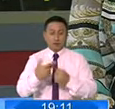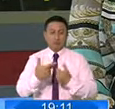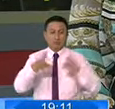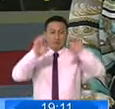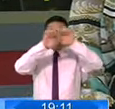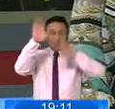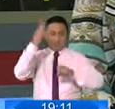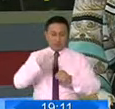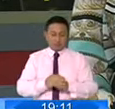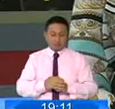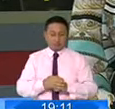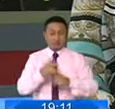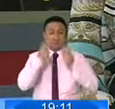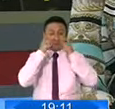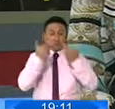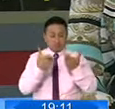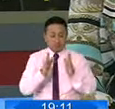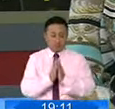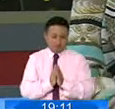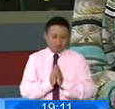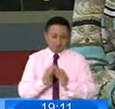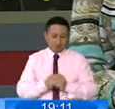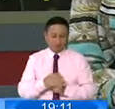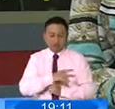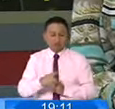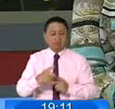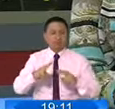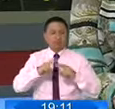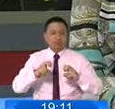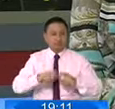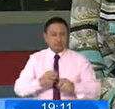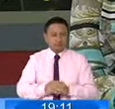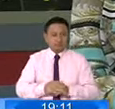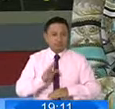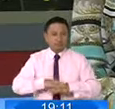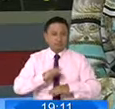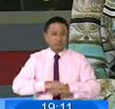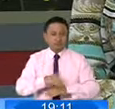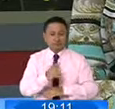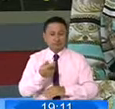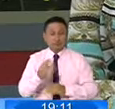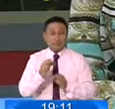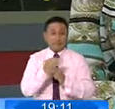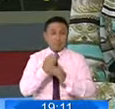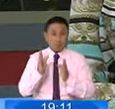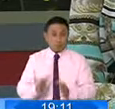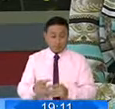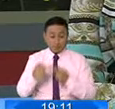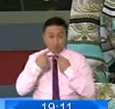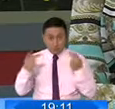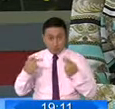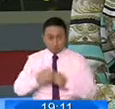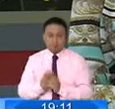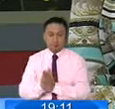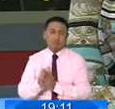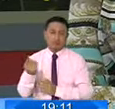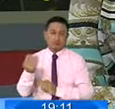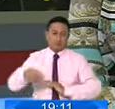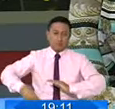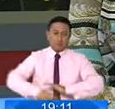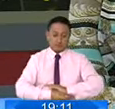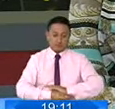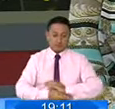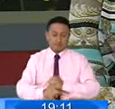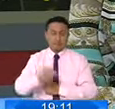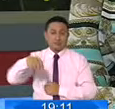fueron solicitadas por la Fiscalía General del Estado, donde se investiga el posible delito de concusión. La diligencia judicial se realizaría este